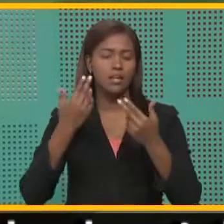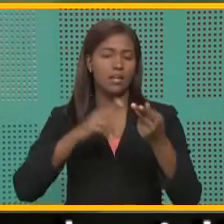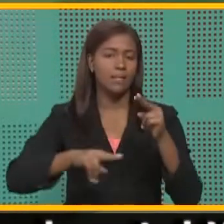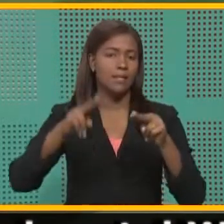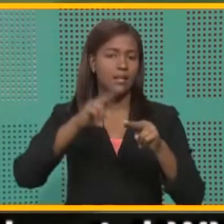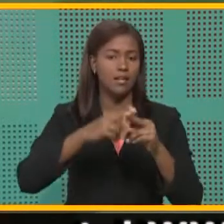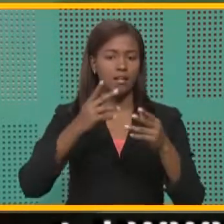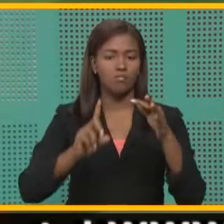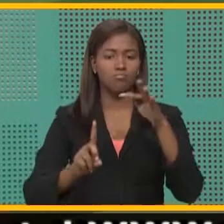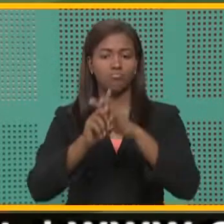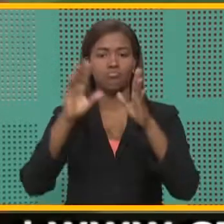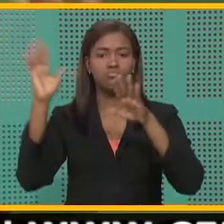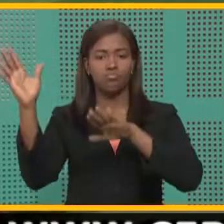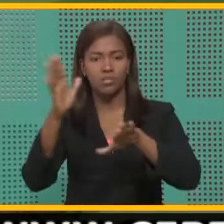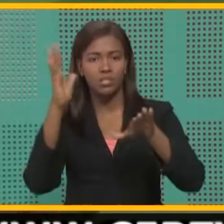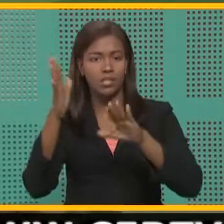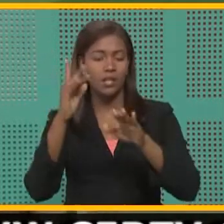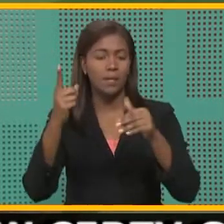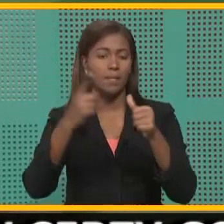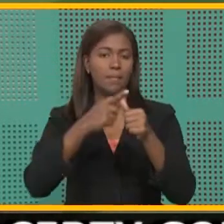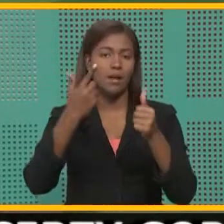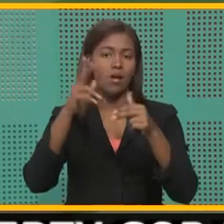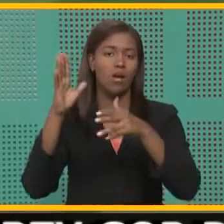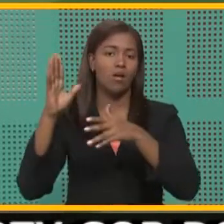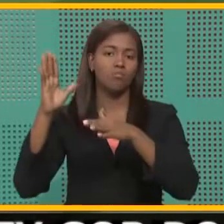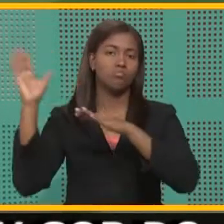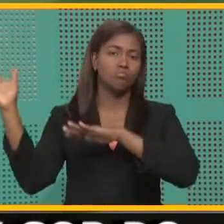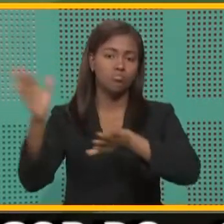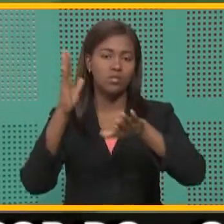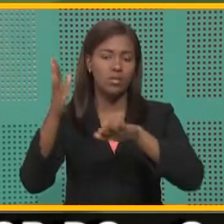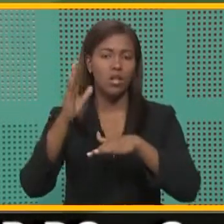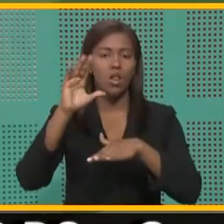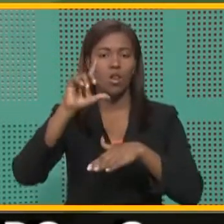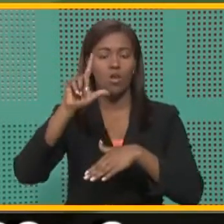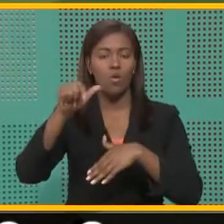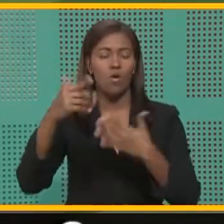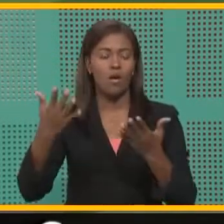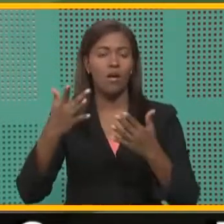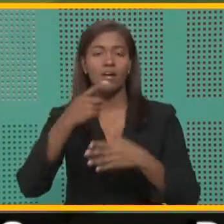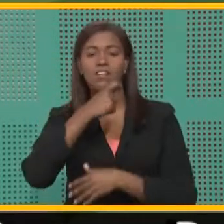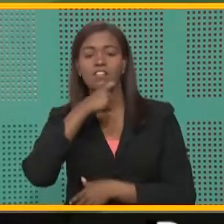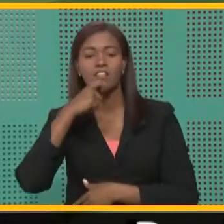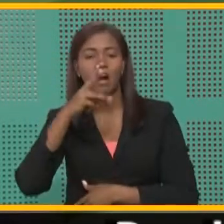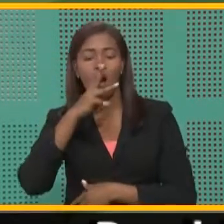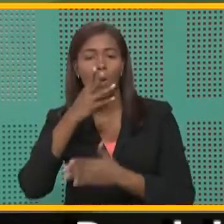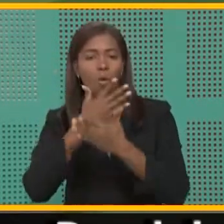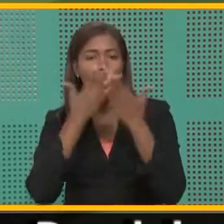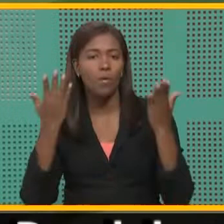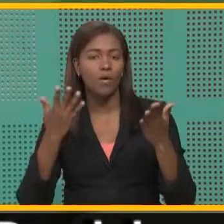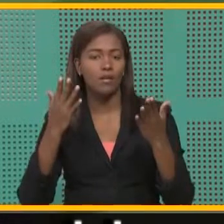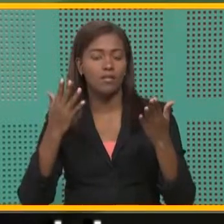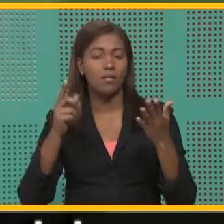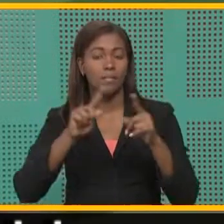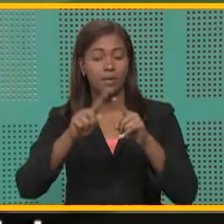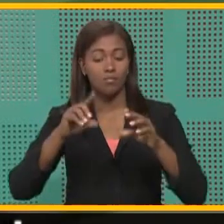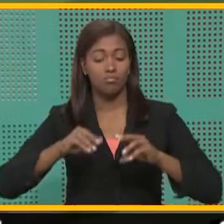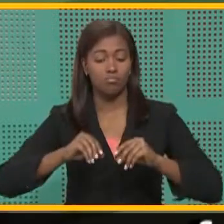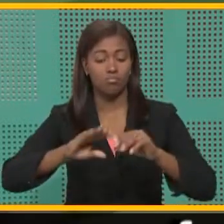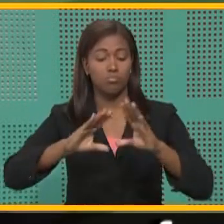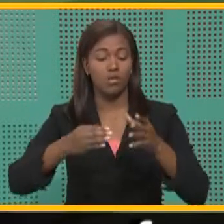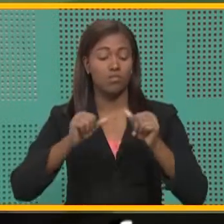en la naturaleza, primero con ciclones, luego con sequía, sin embargo, la agropecuaria ha